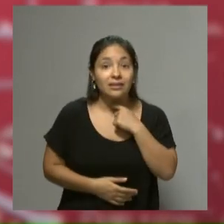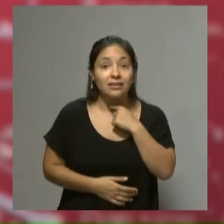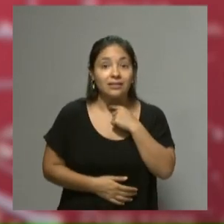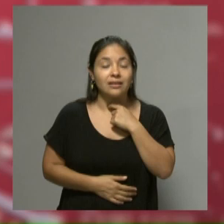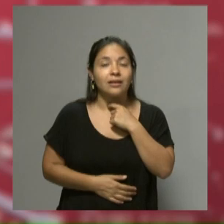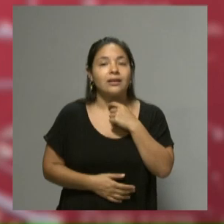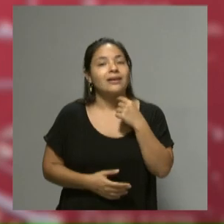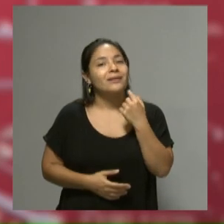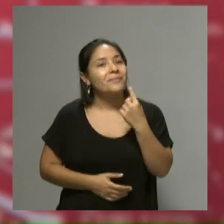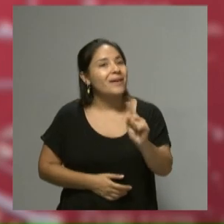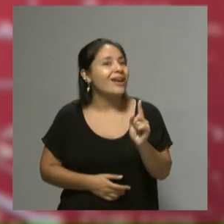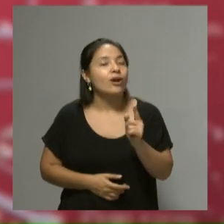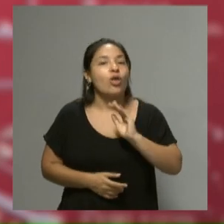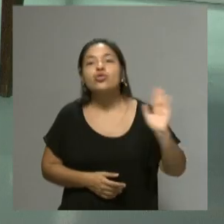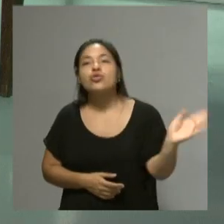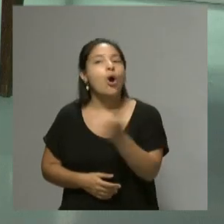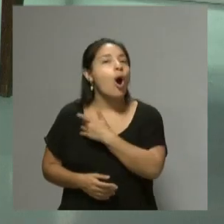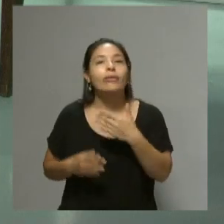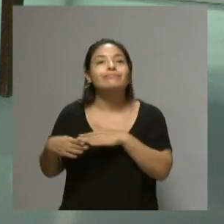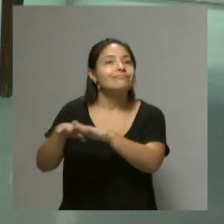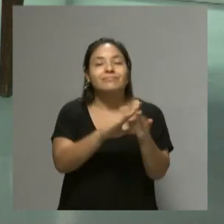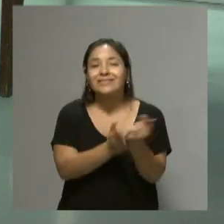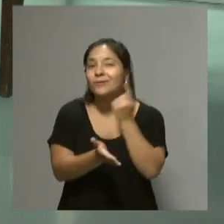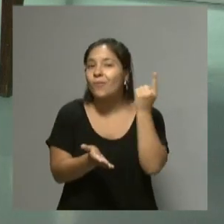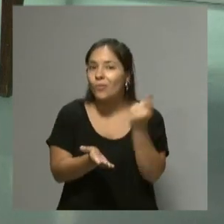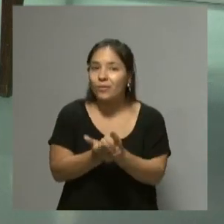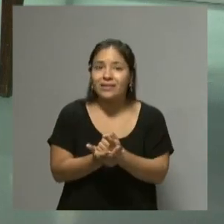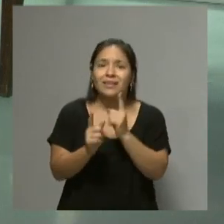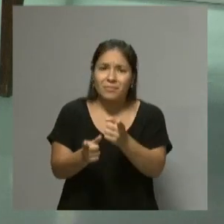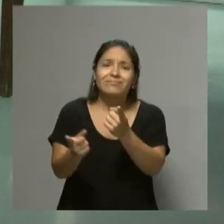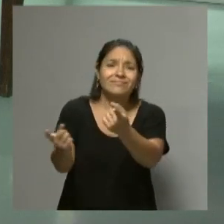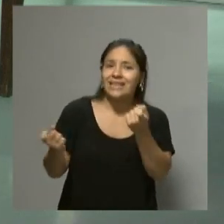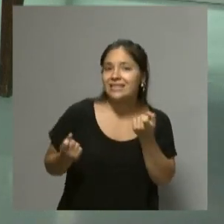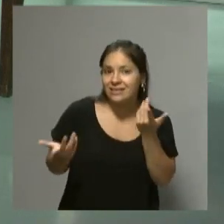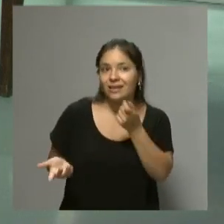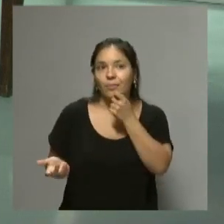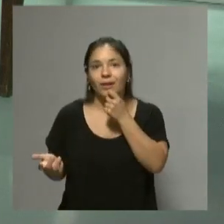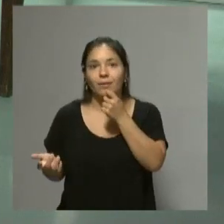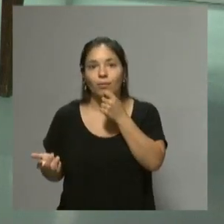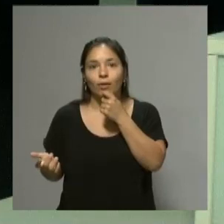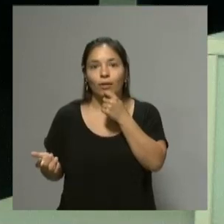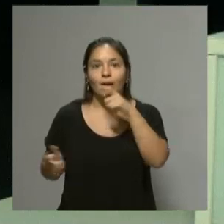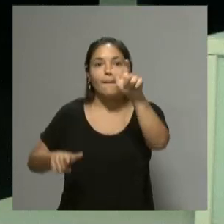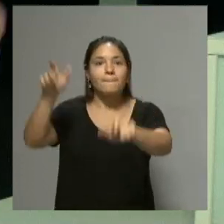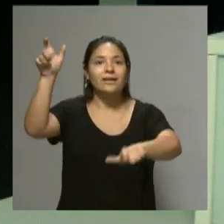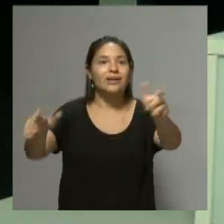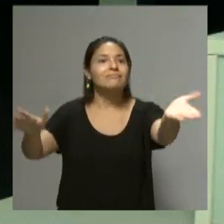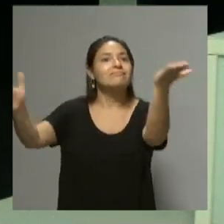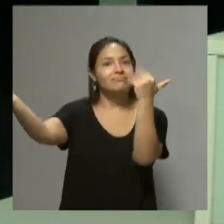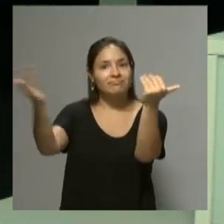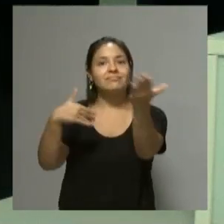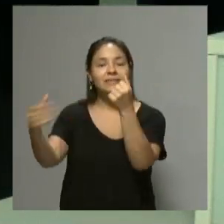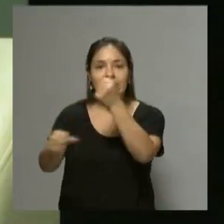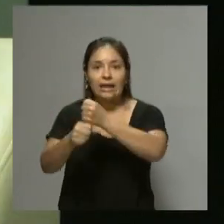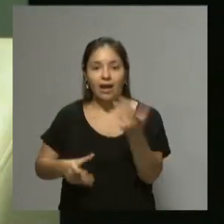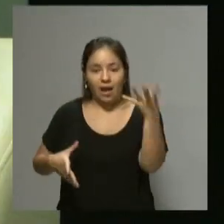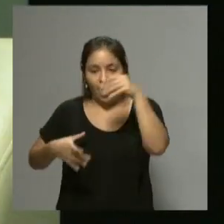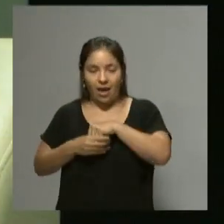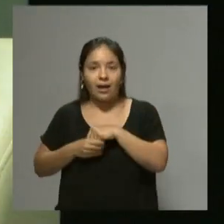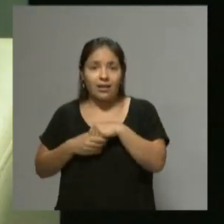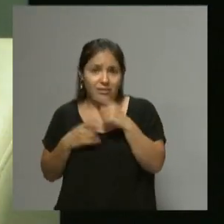todo va a ser así. No es, digo, es necesario también tener al empleado o empleada en la oficina. Es que está bueno